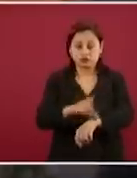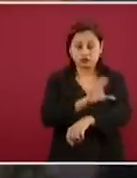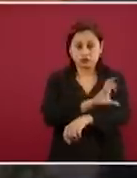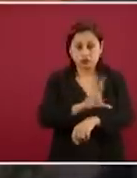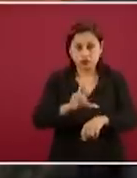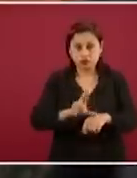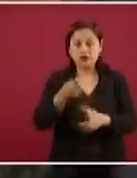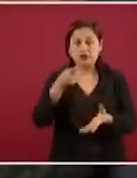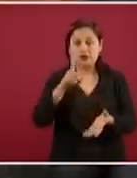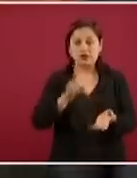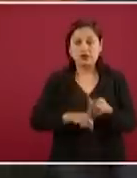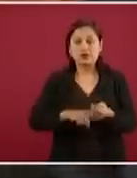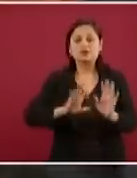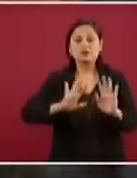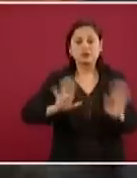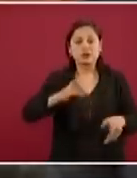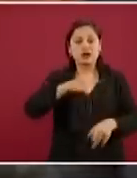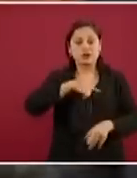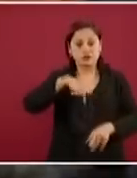de ellos